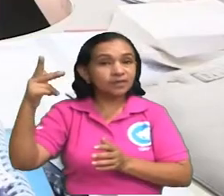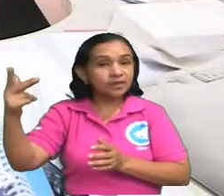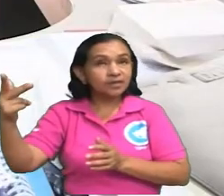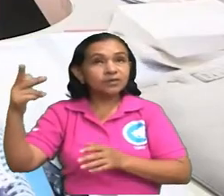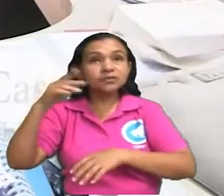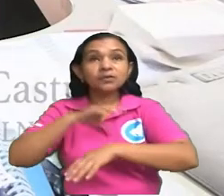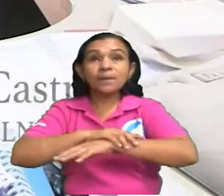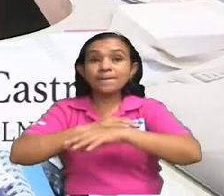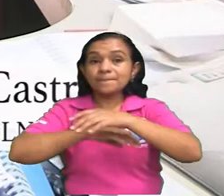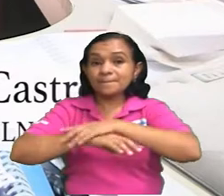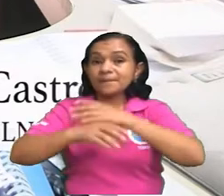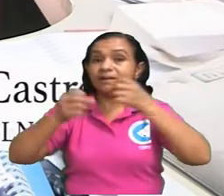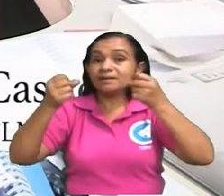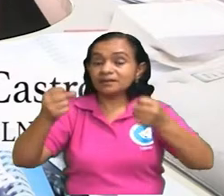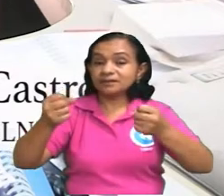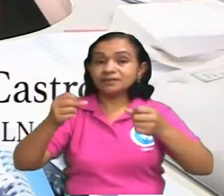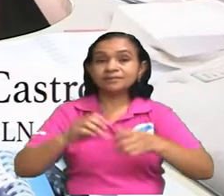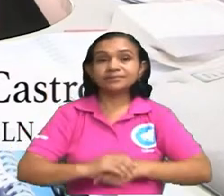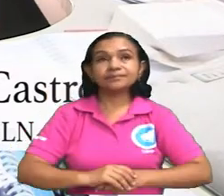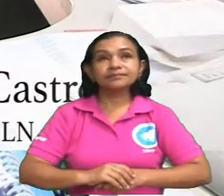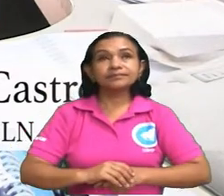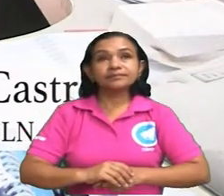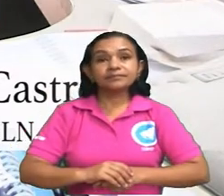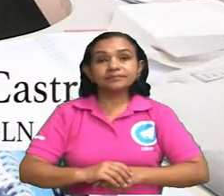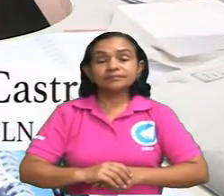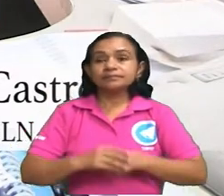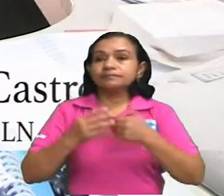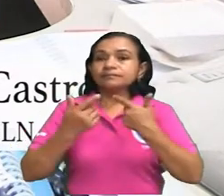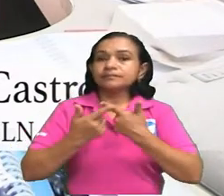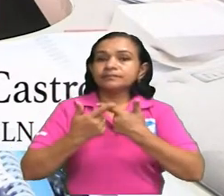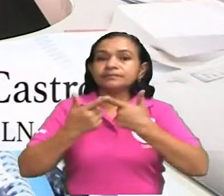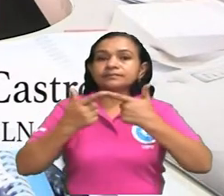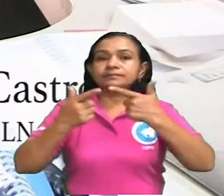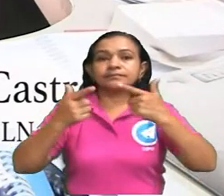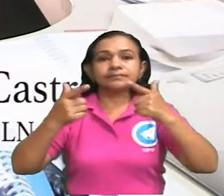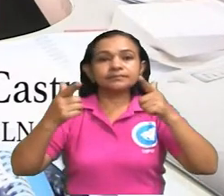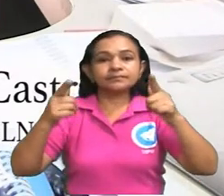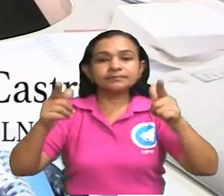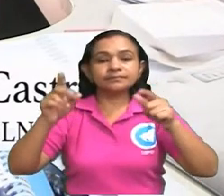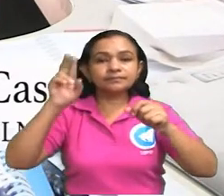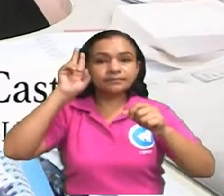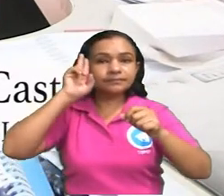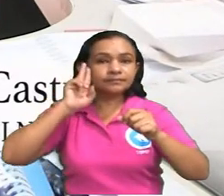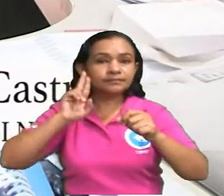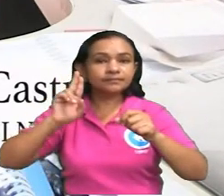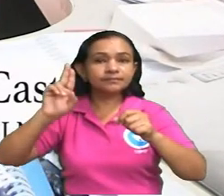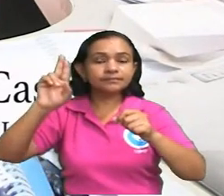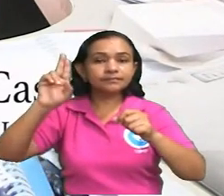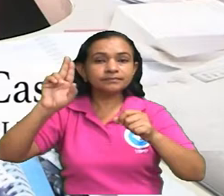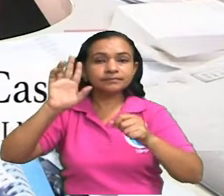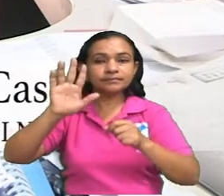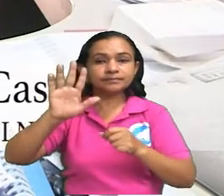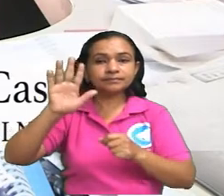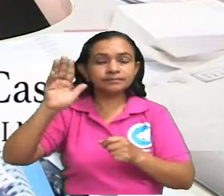Hasta que lo liberan los universitarios a finales del